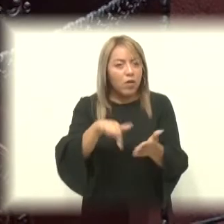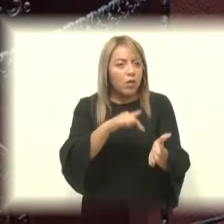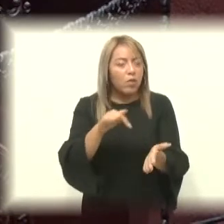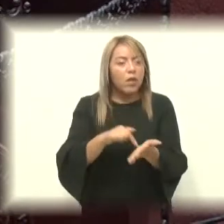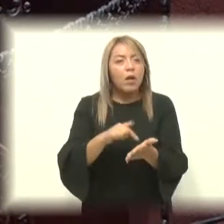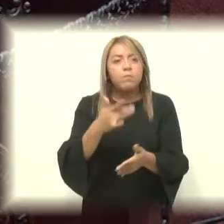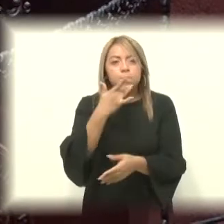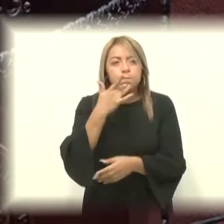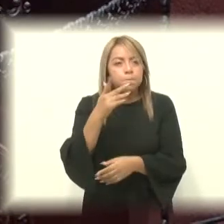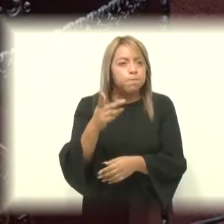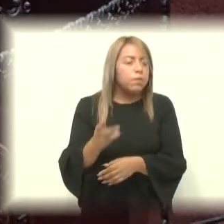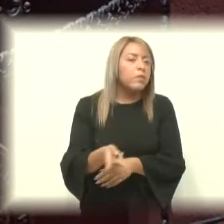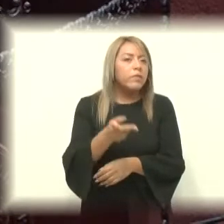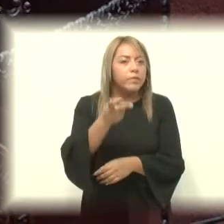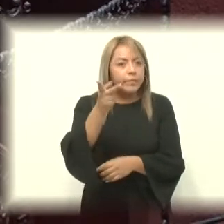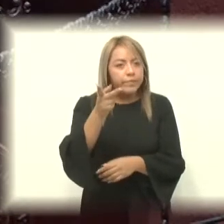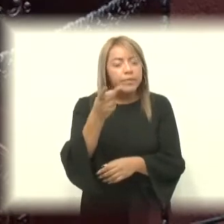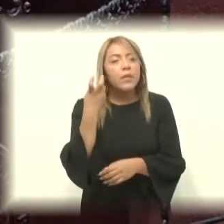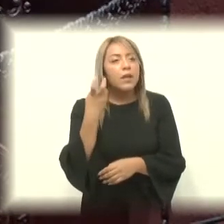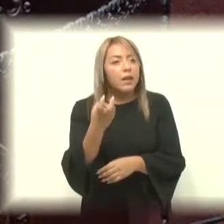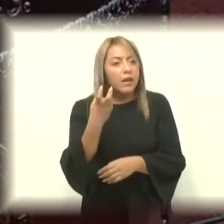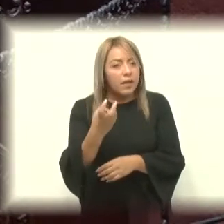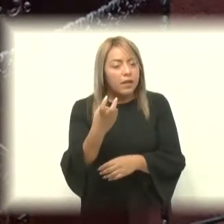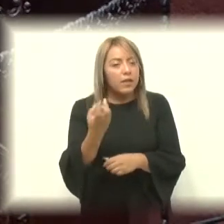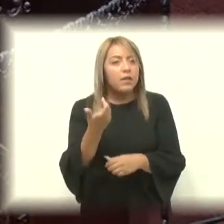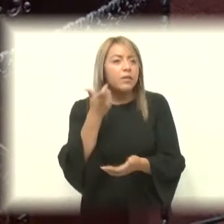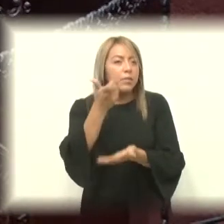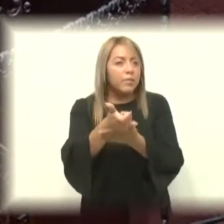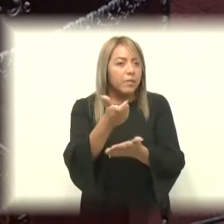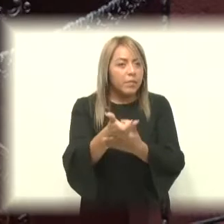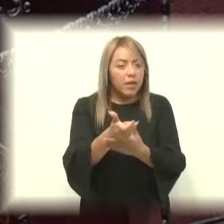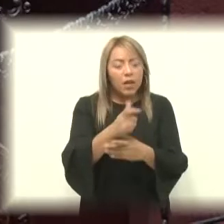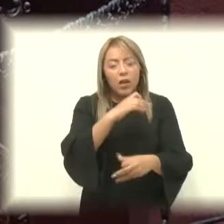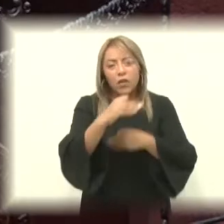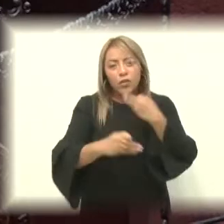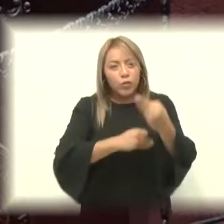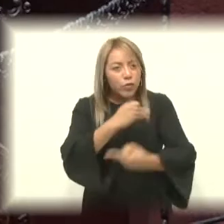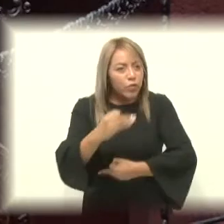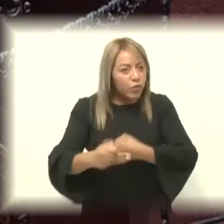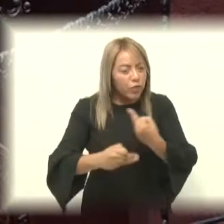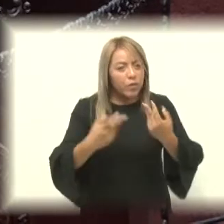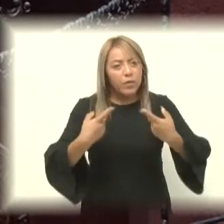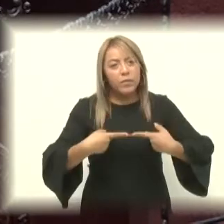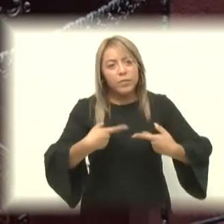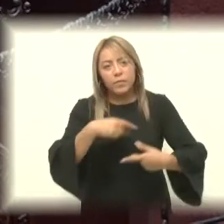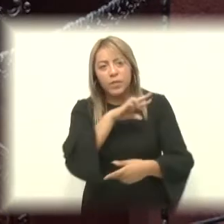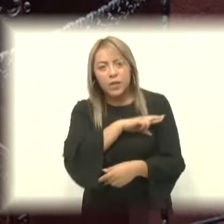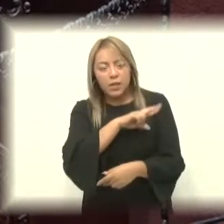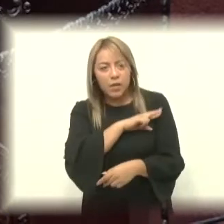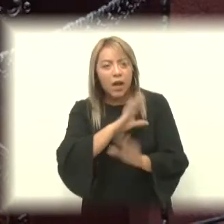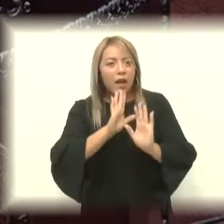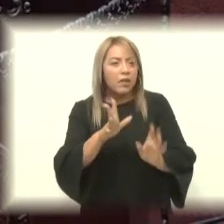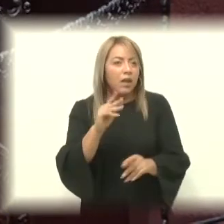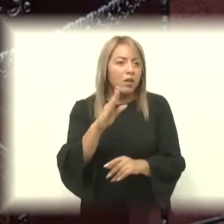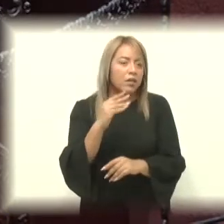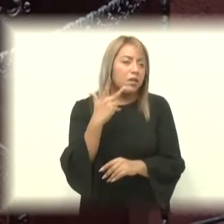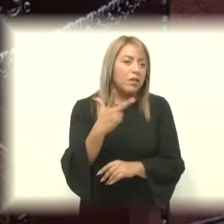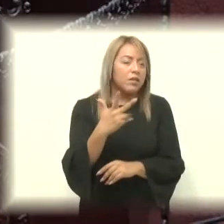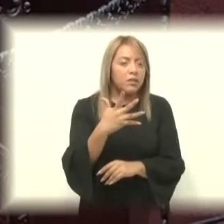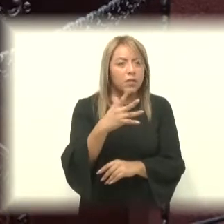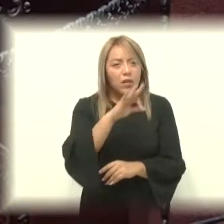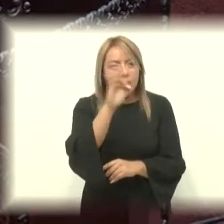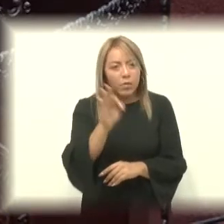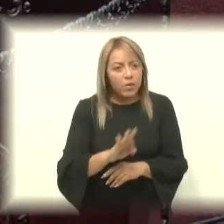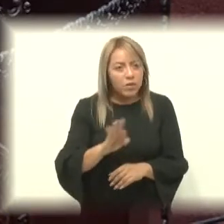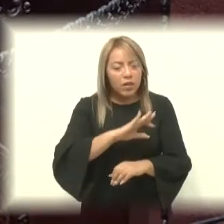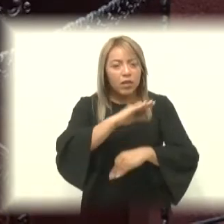de Zapotlán de Juárez, cuya inversión es totalmente privada y cuenta ya con el 85% de